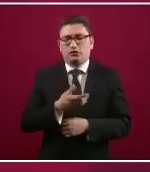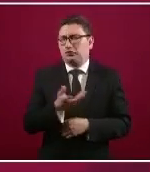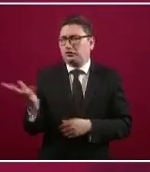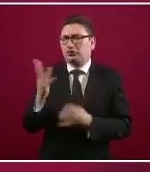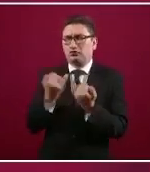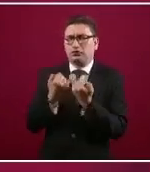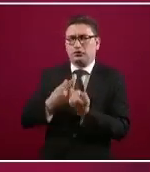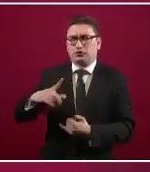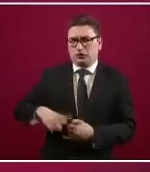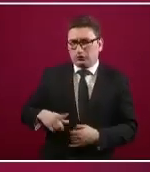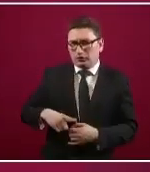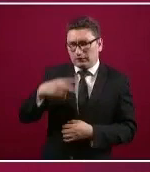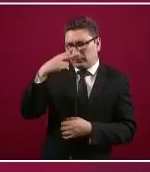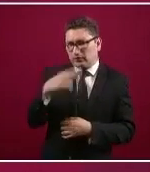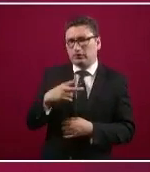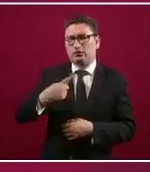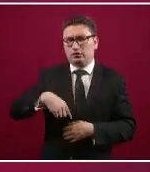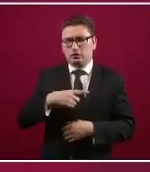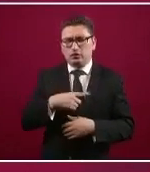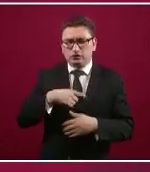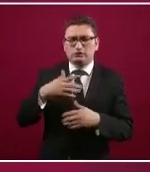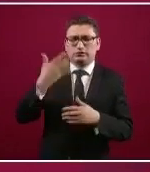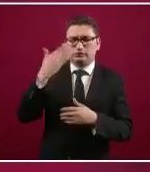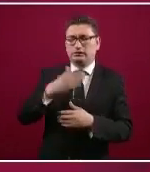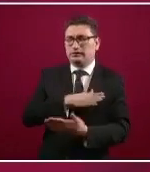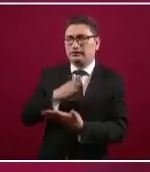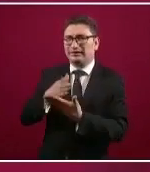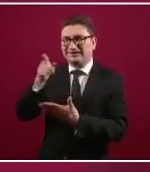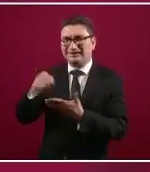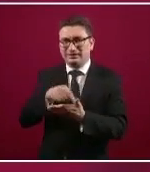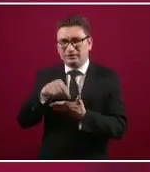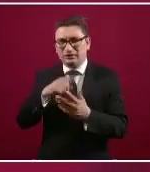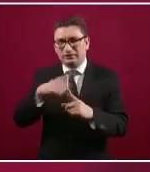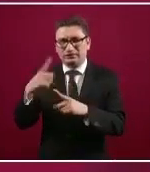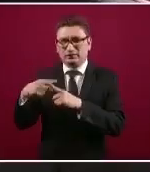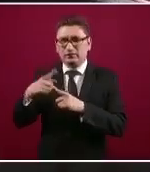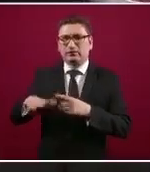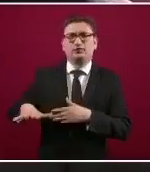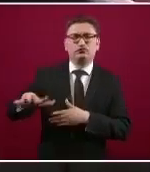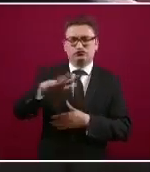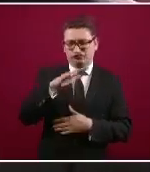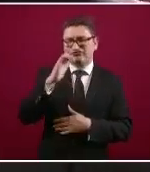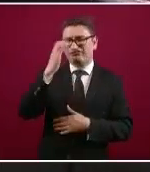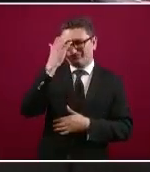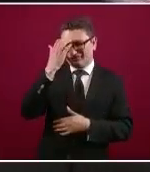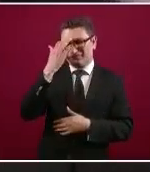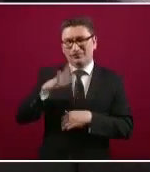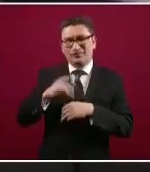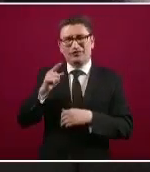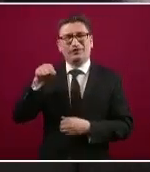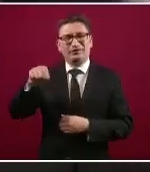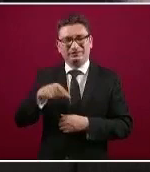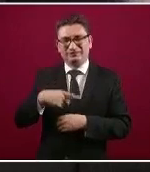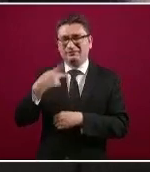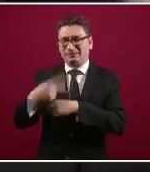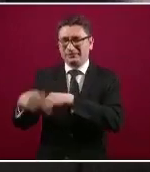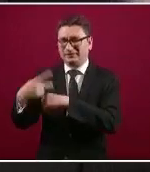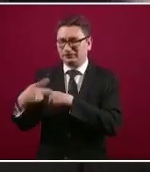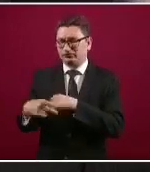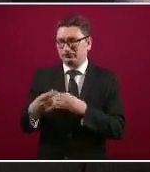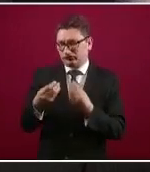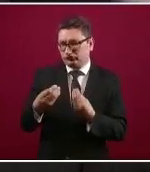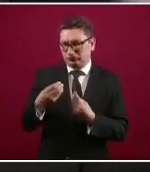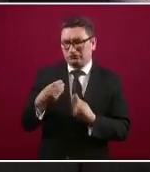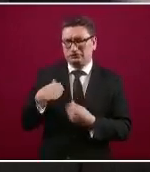compañeros del Gobierno de México hemos estado en distintas ocasiones en la región justamente por el riesgo que representa, pero nos